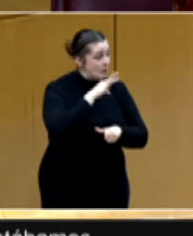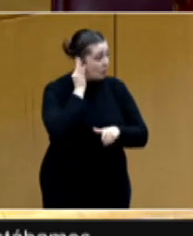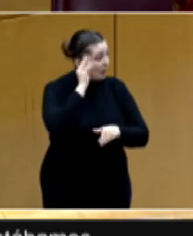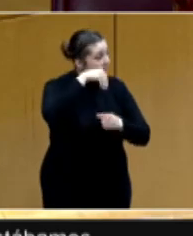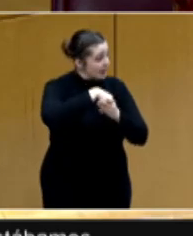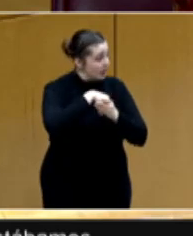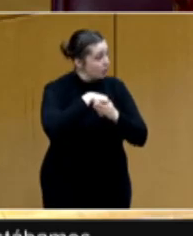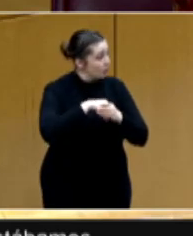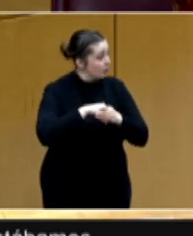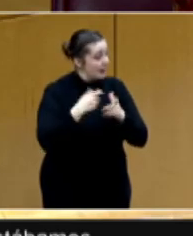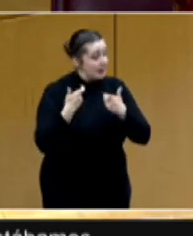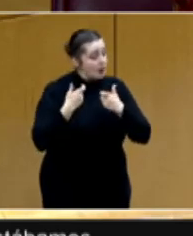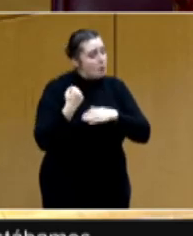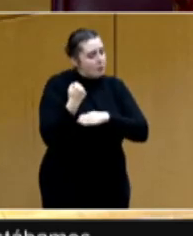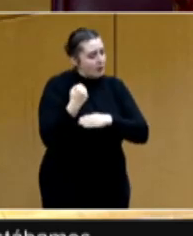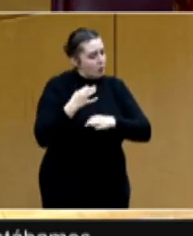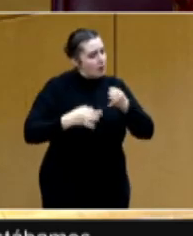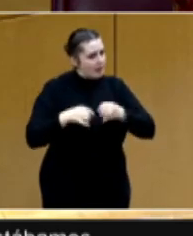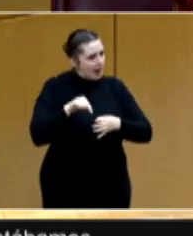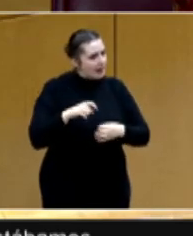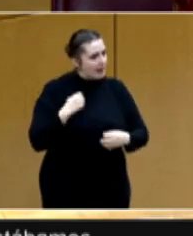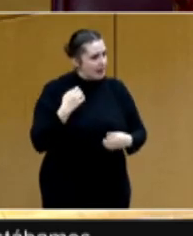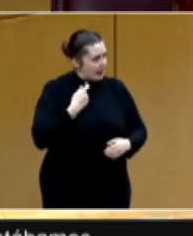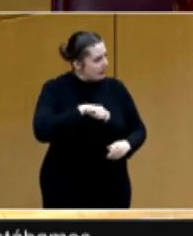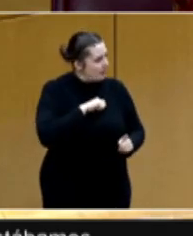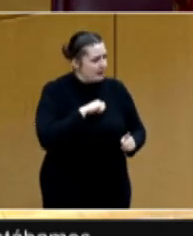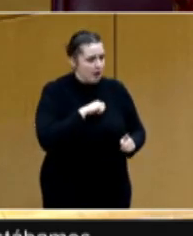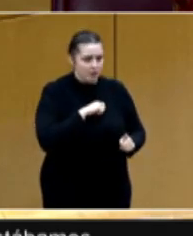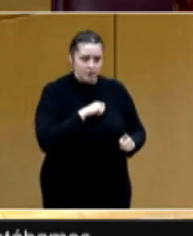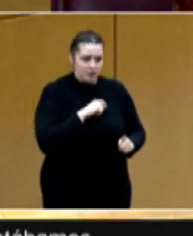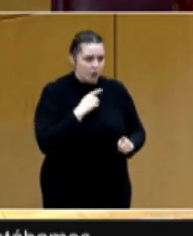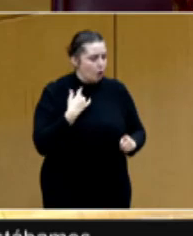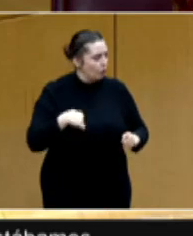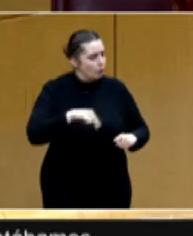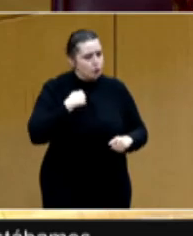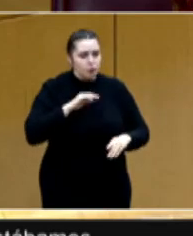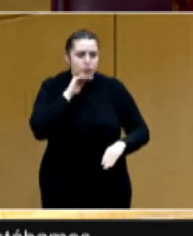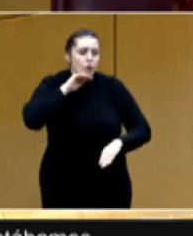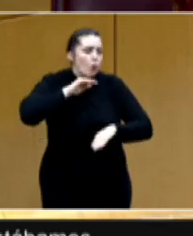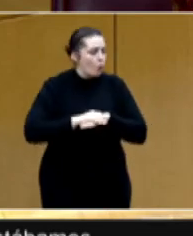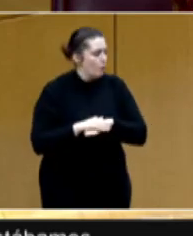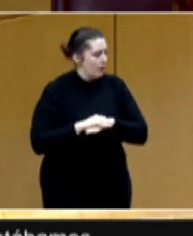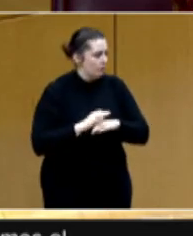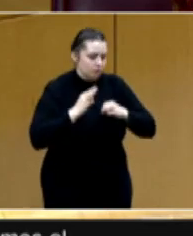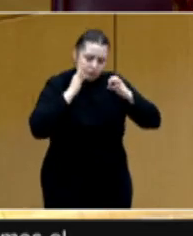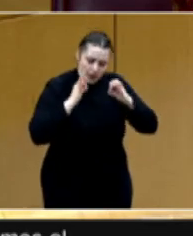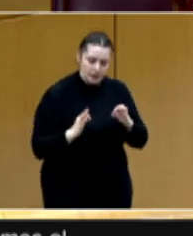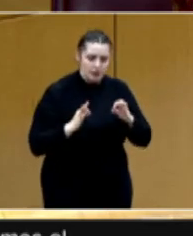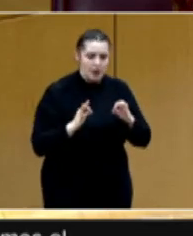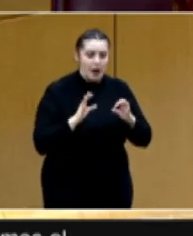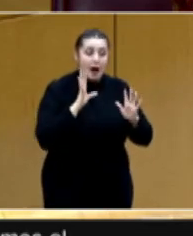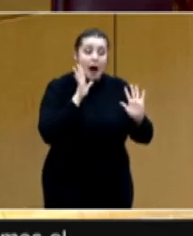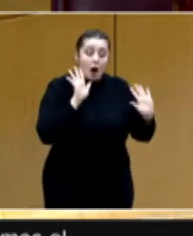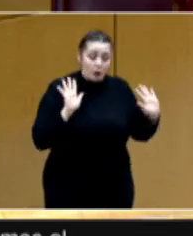integramos el poder judicial en España no tengan ninguna duda de que cumpliremos con nuestra obligación ahora bien dijimos